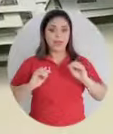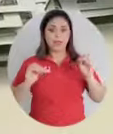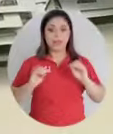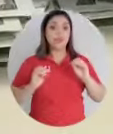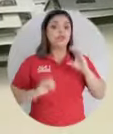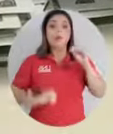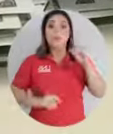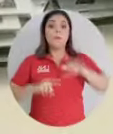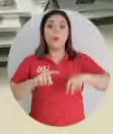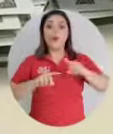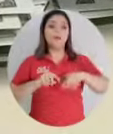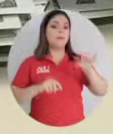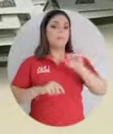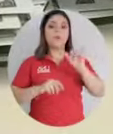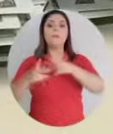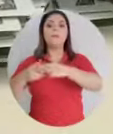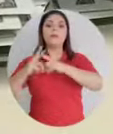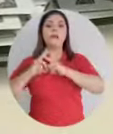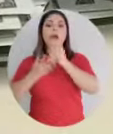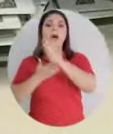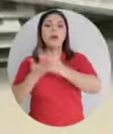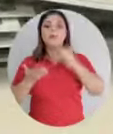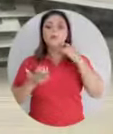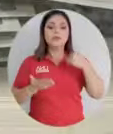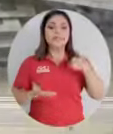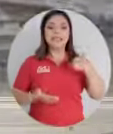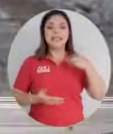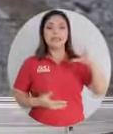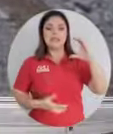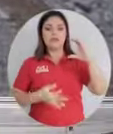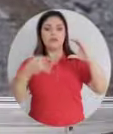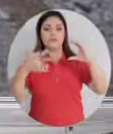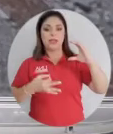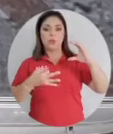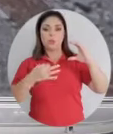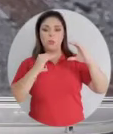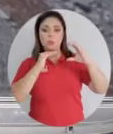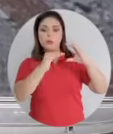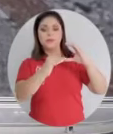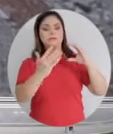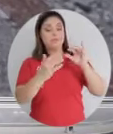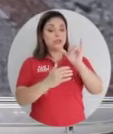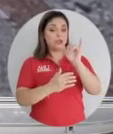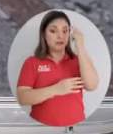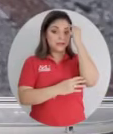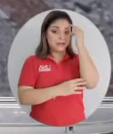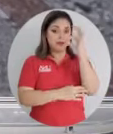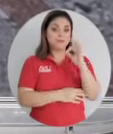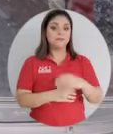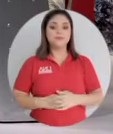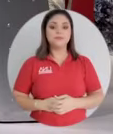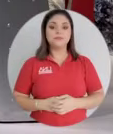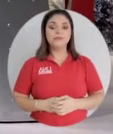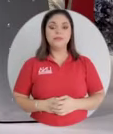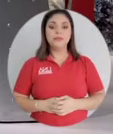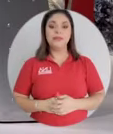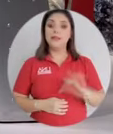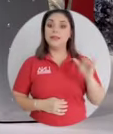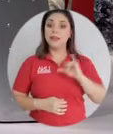tienen posibilidades de crédito, porque no tienen un ingreso sostenido. Eso es un elemento que hay que considerar. Sí, el tema de la